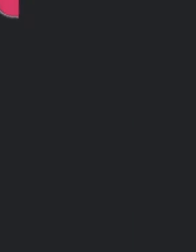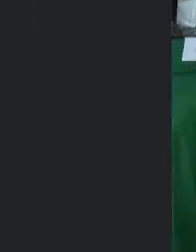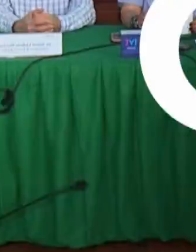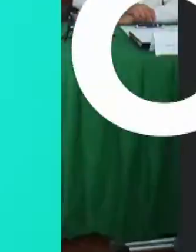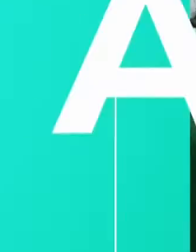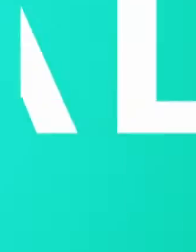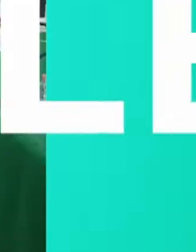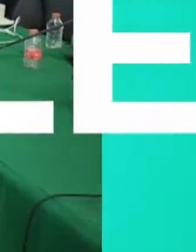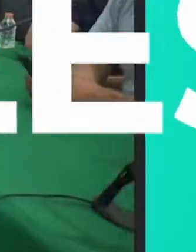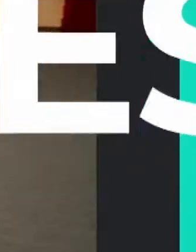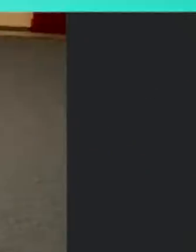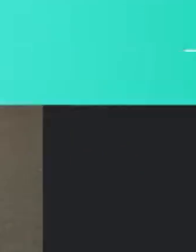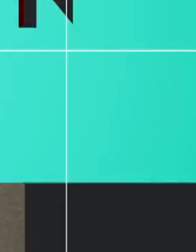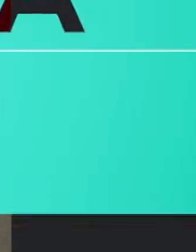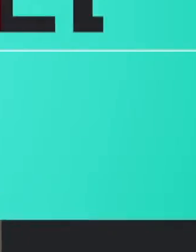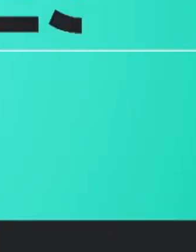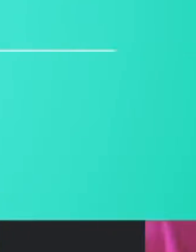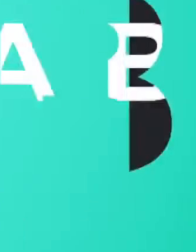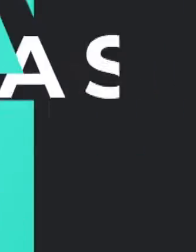Música